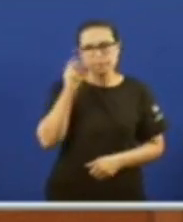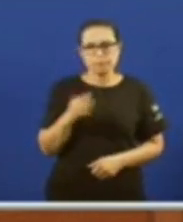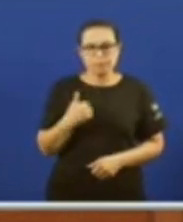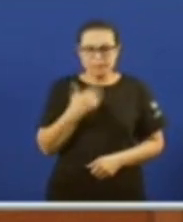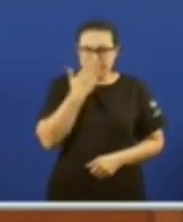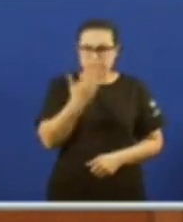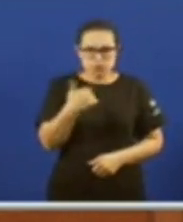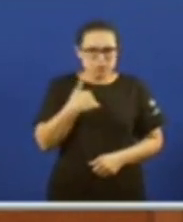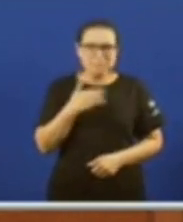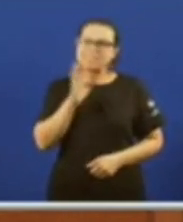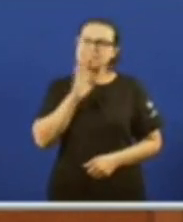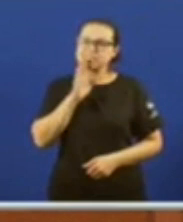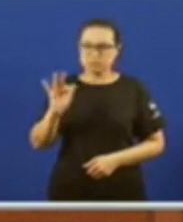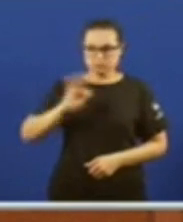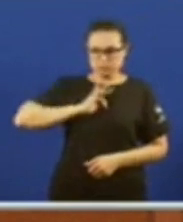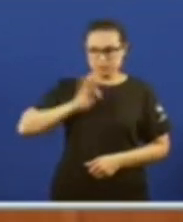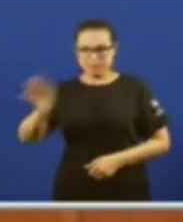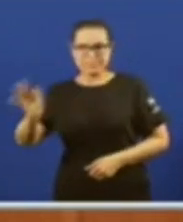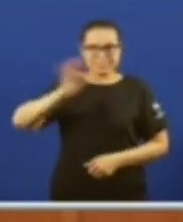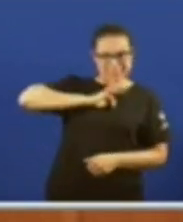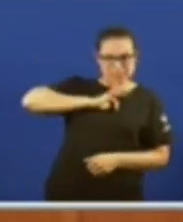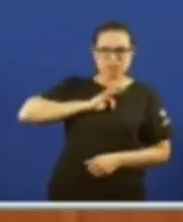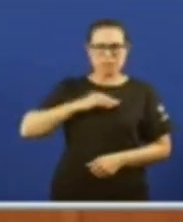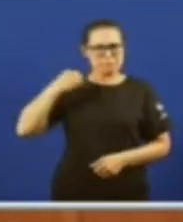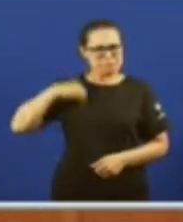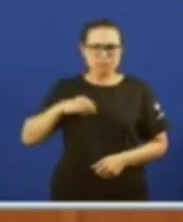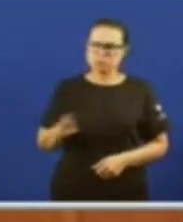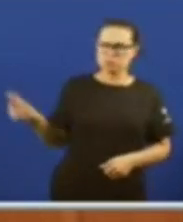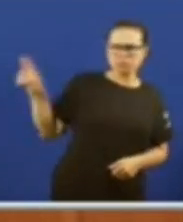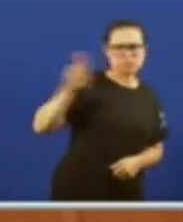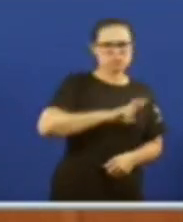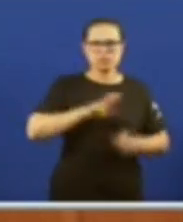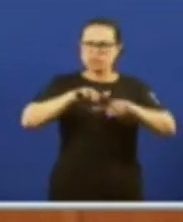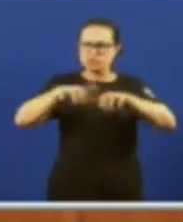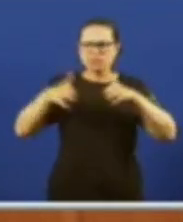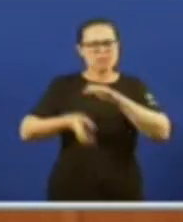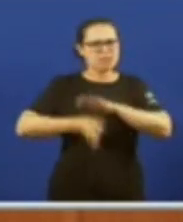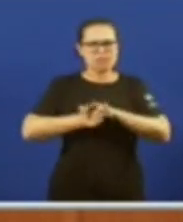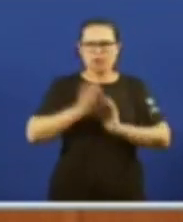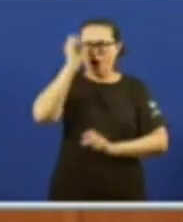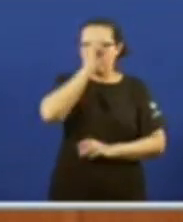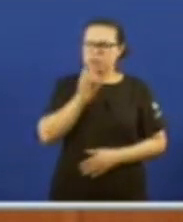e cada unha das palabras que dixen neste pleno. Todas e cada unha das miñas palabras.